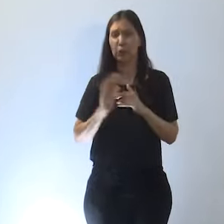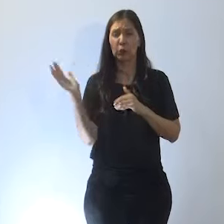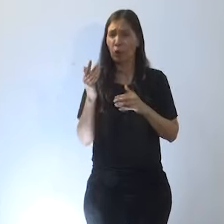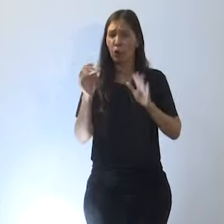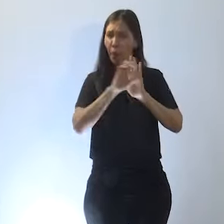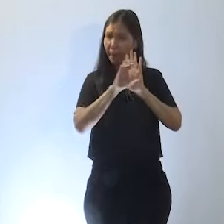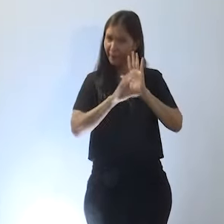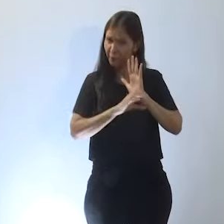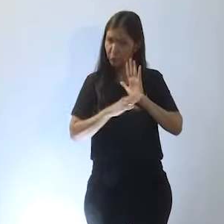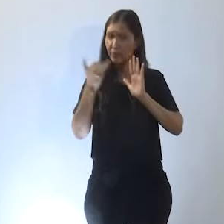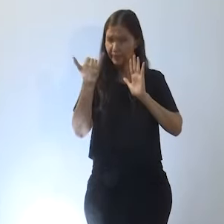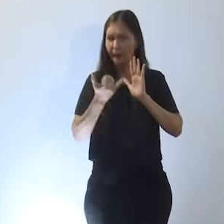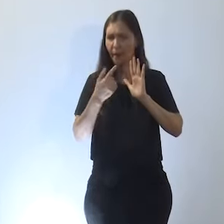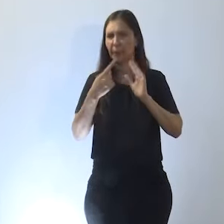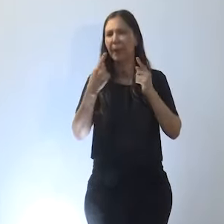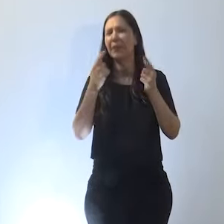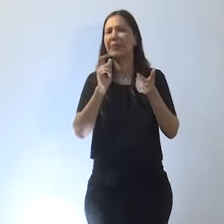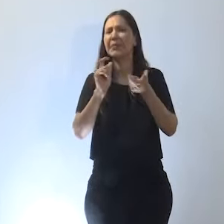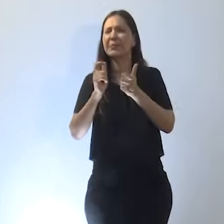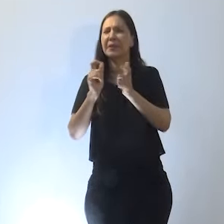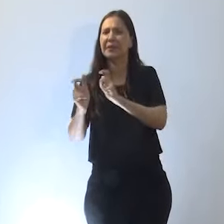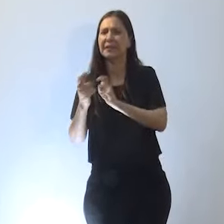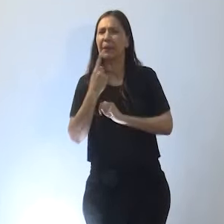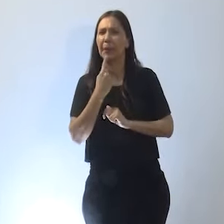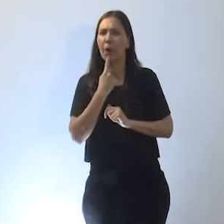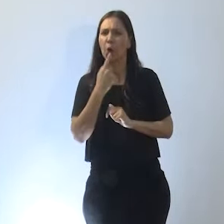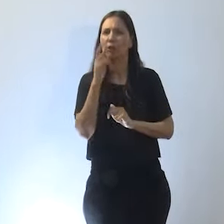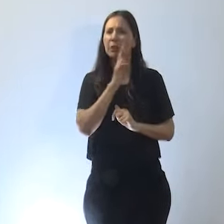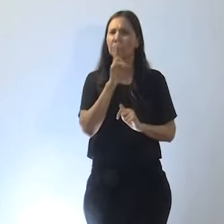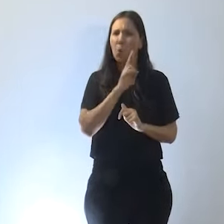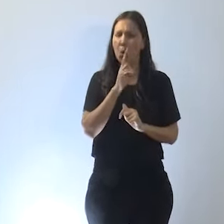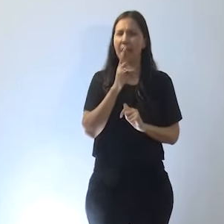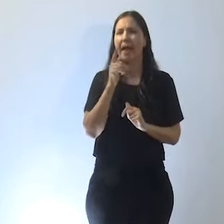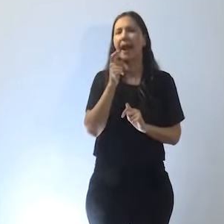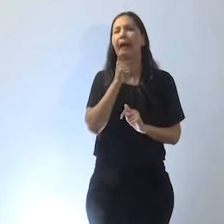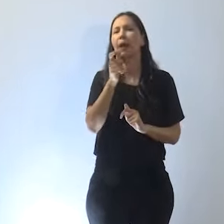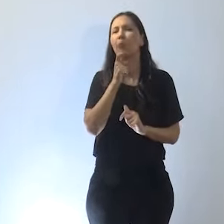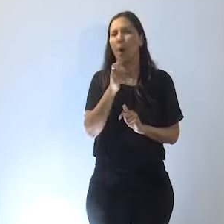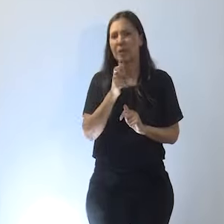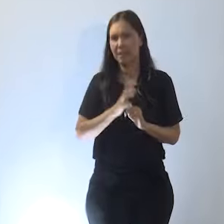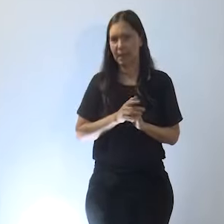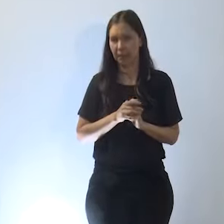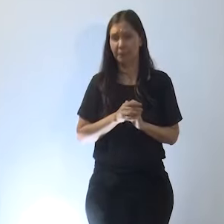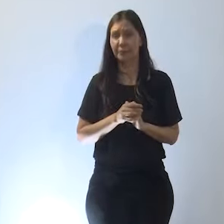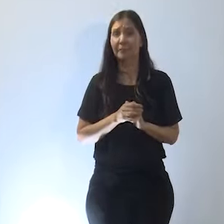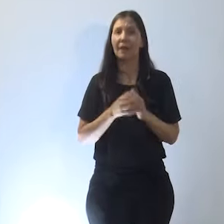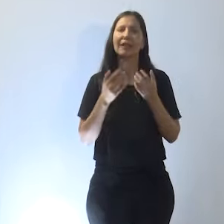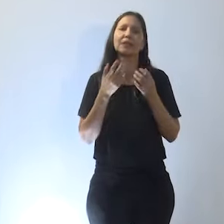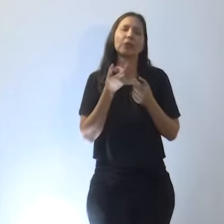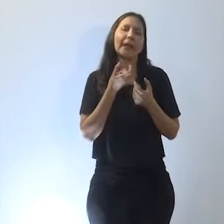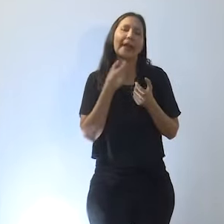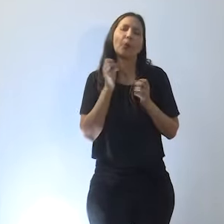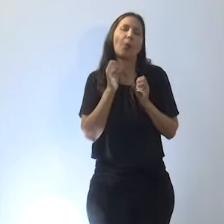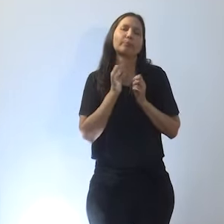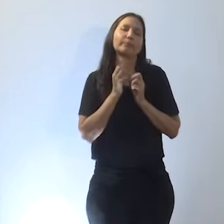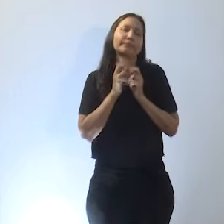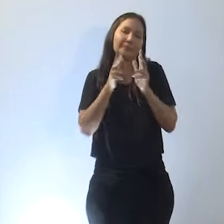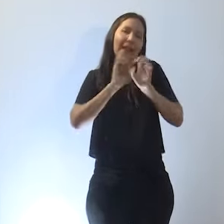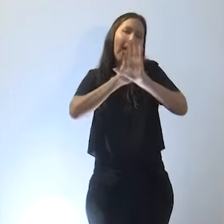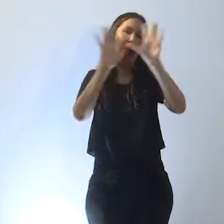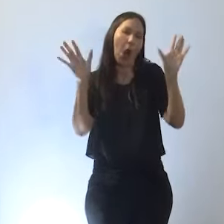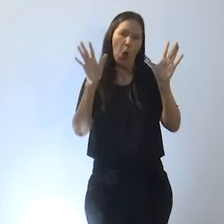hay una diferencia entre varón y mujer en las respuestas así que bueno quería aclarar eso y después siguen